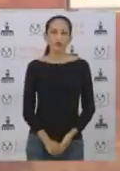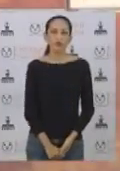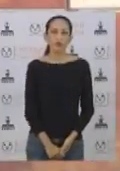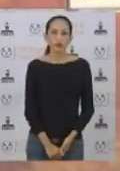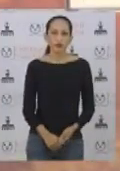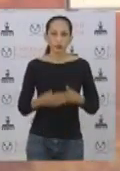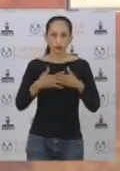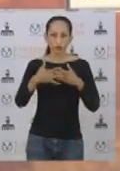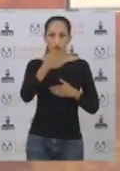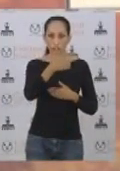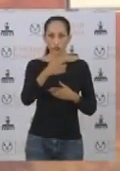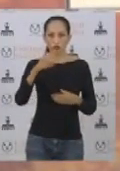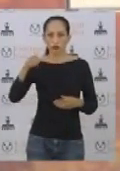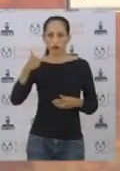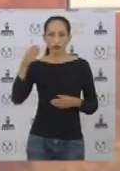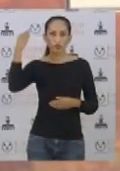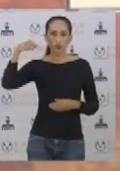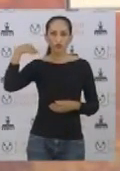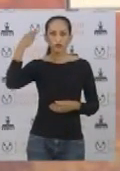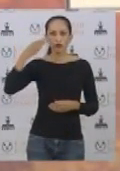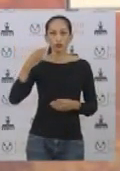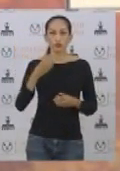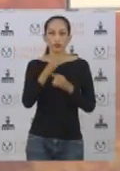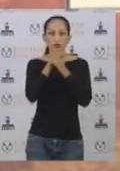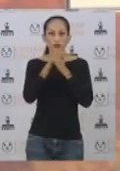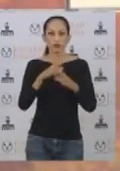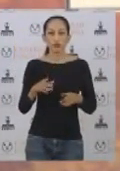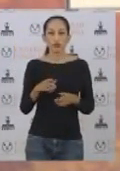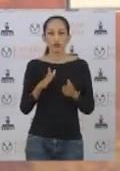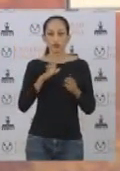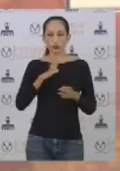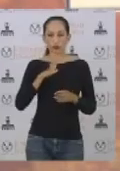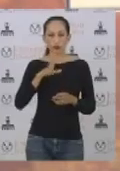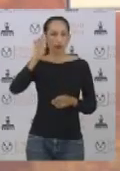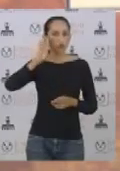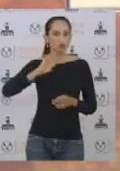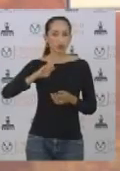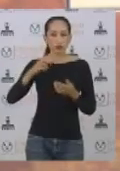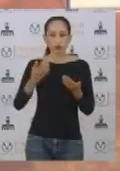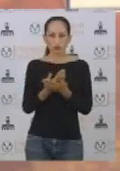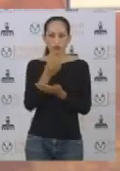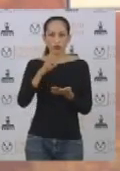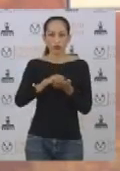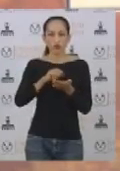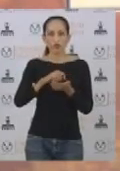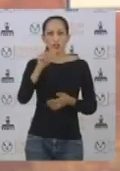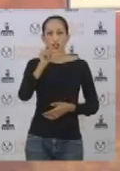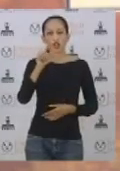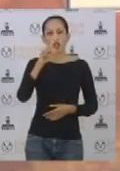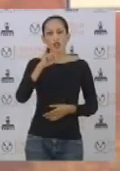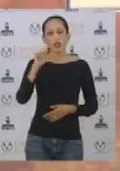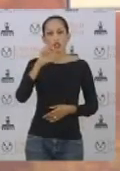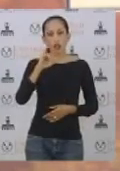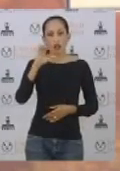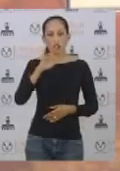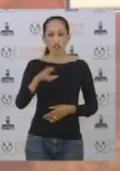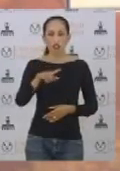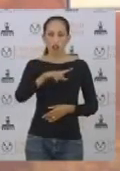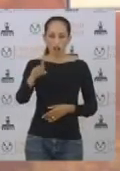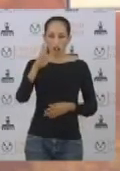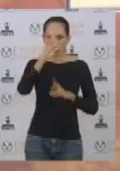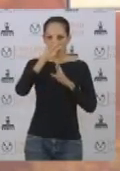Del 7 al 11 de marzo, la Dirección de Difusión Cultural UAT rendirá homenaje a la escritora tamaulipeca Altair Tejeda. Esto en el